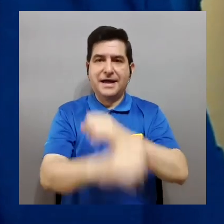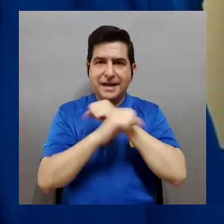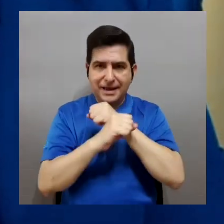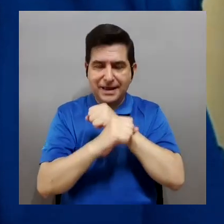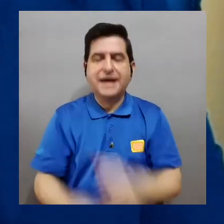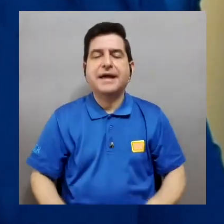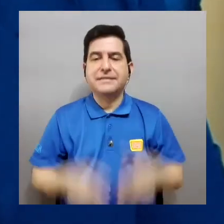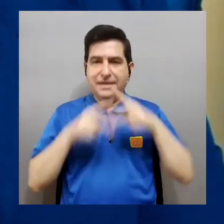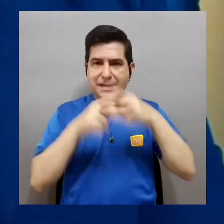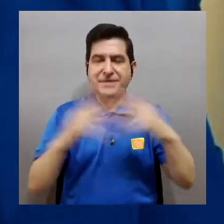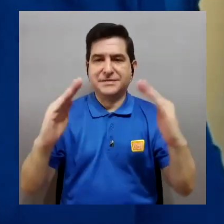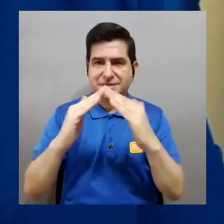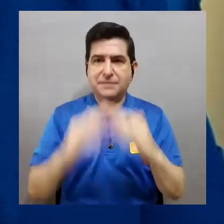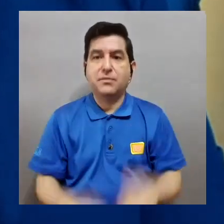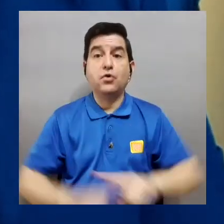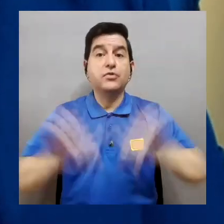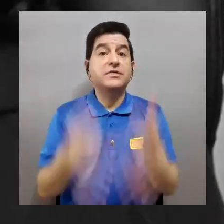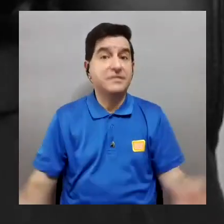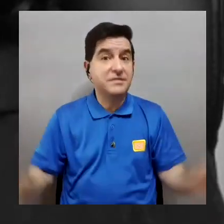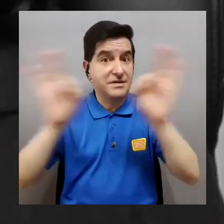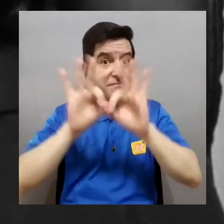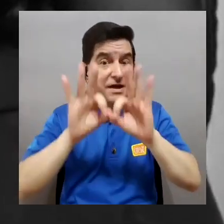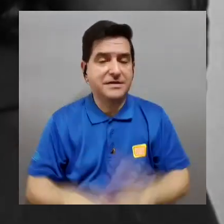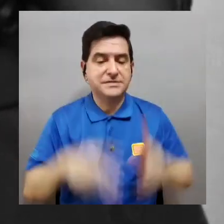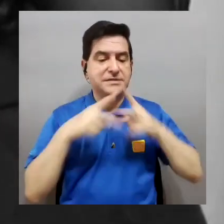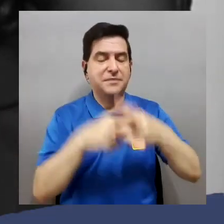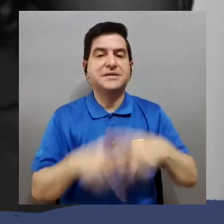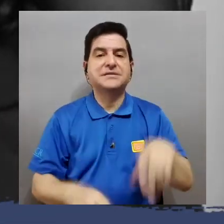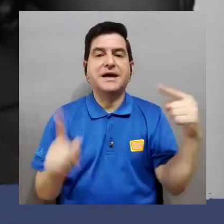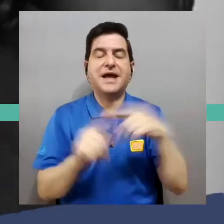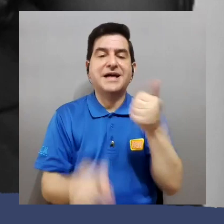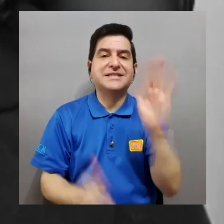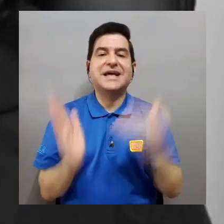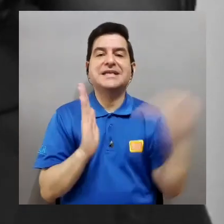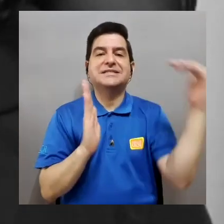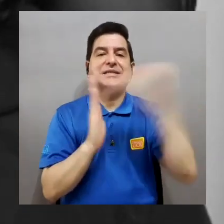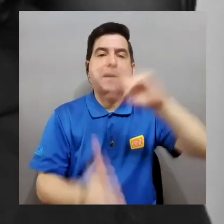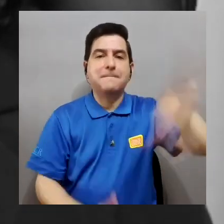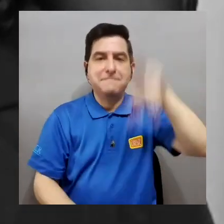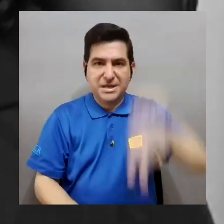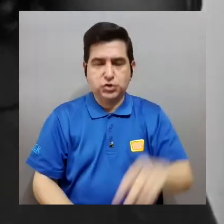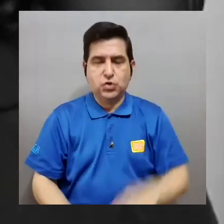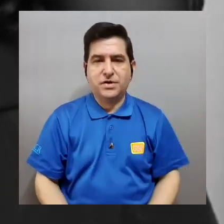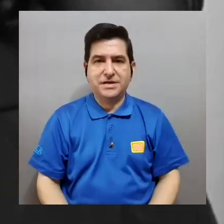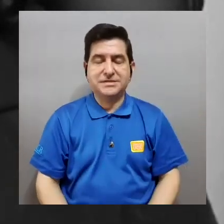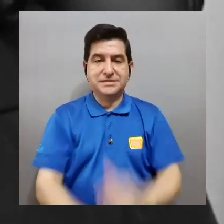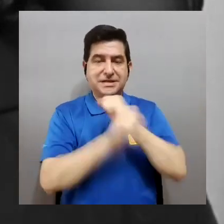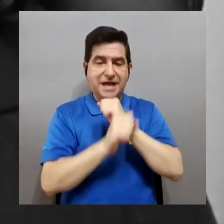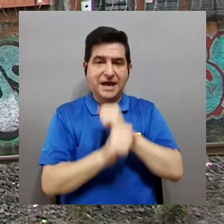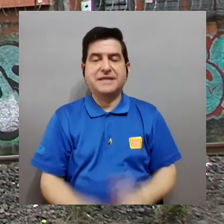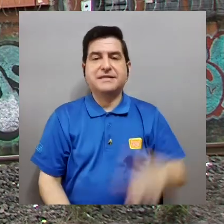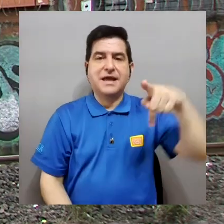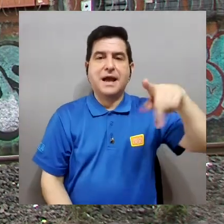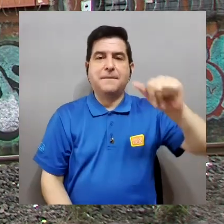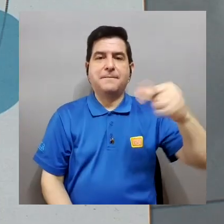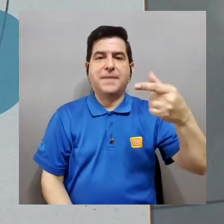tiene una diferencia muy importante y es que podemos prestarle hasta 15 millones de colones con garantía pagaré,